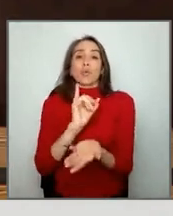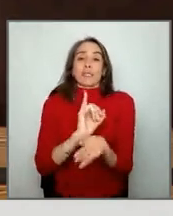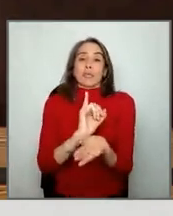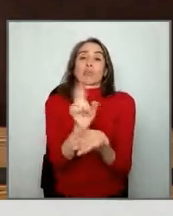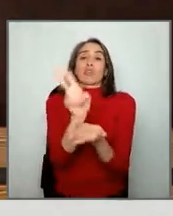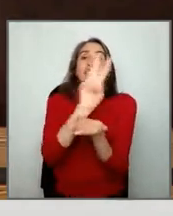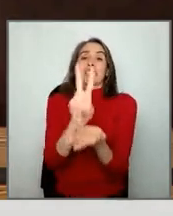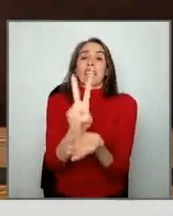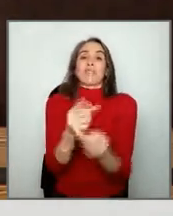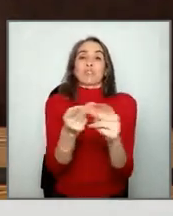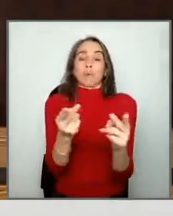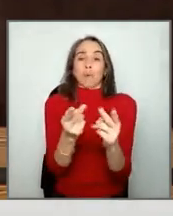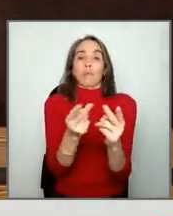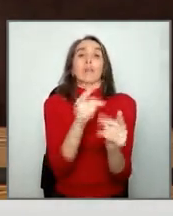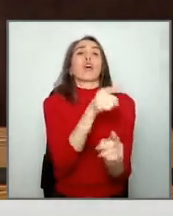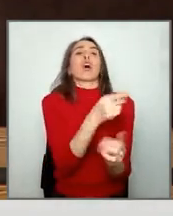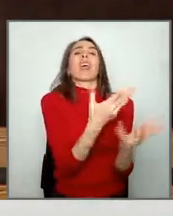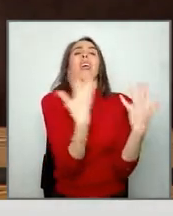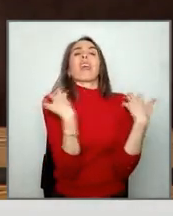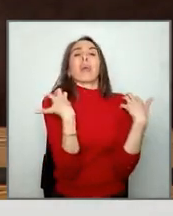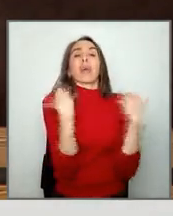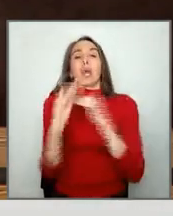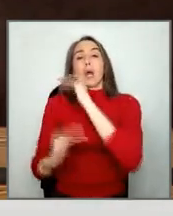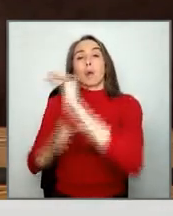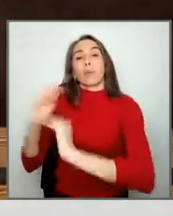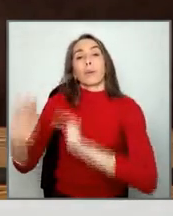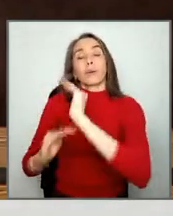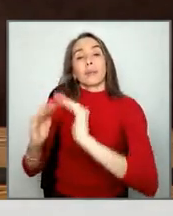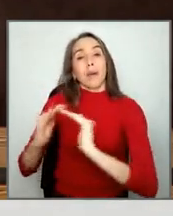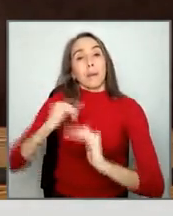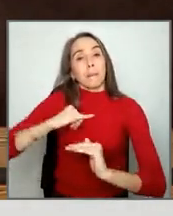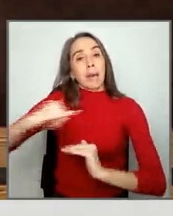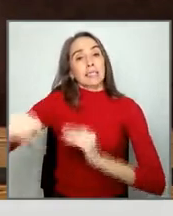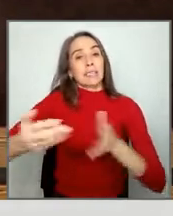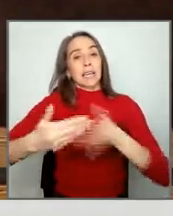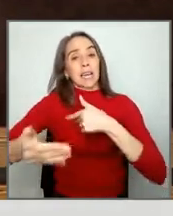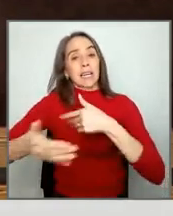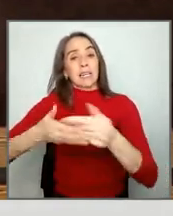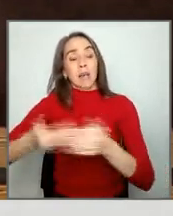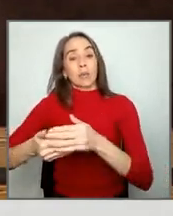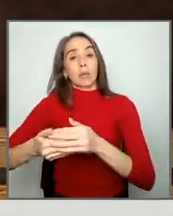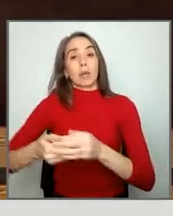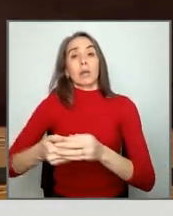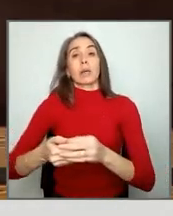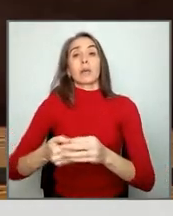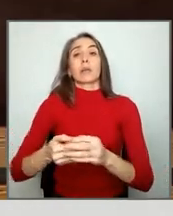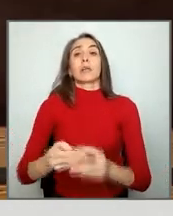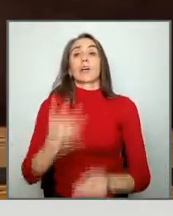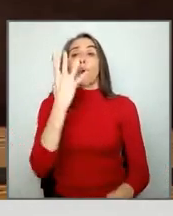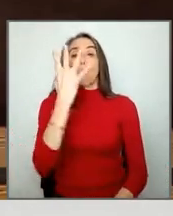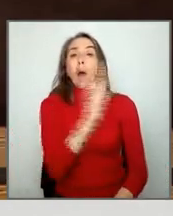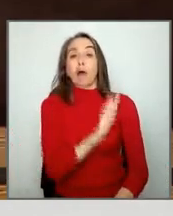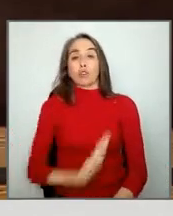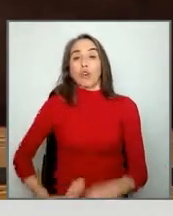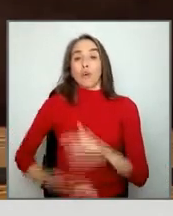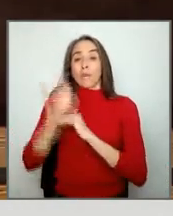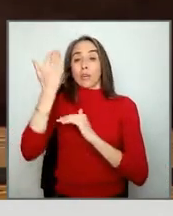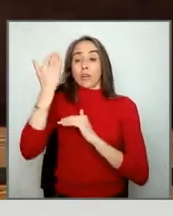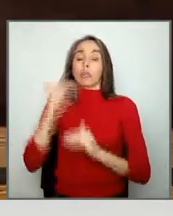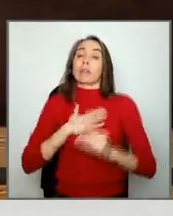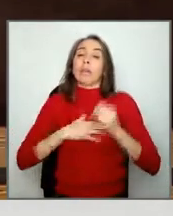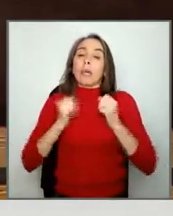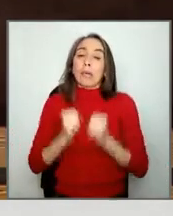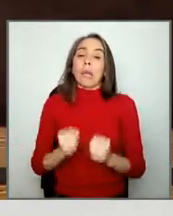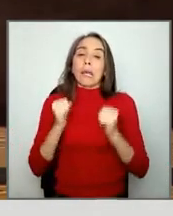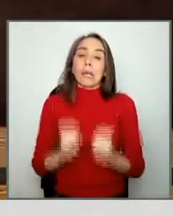conservarla ha sido un anhelo compartido por cuatro administraciones anteriores esto